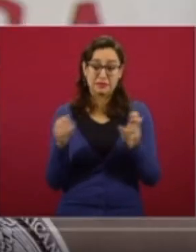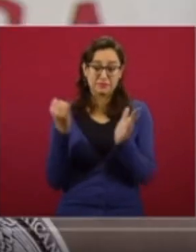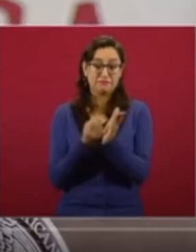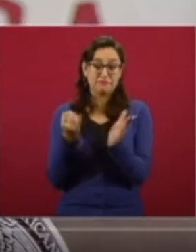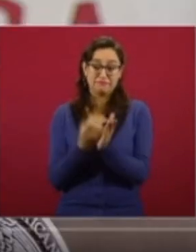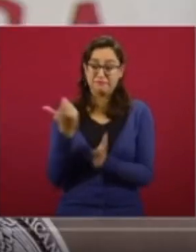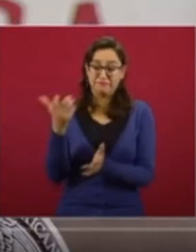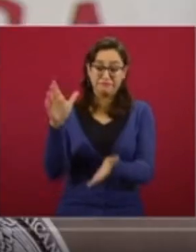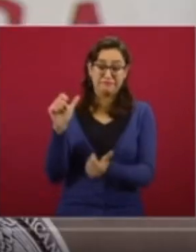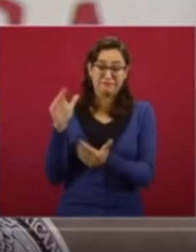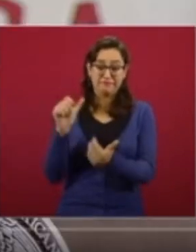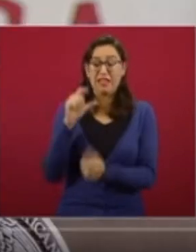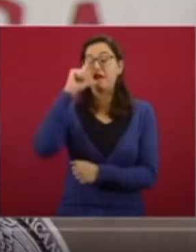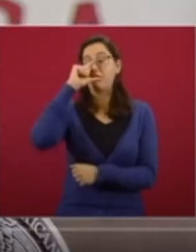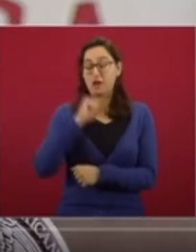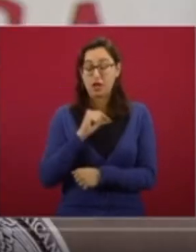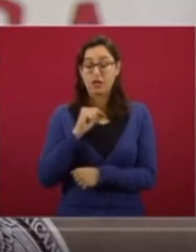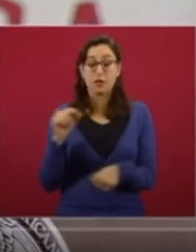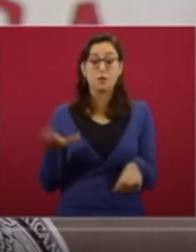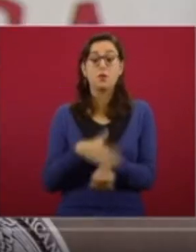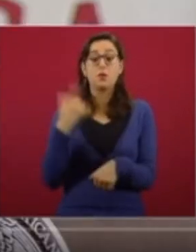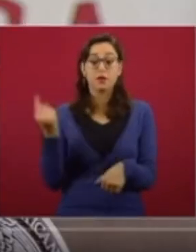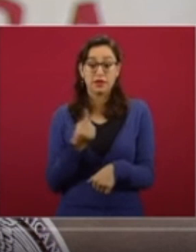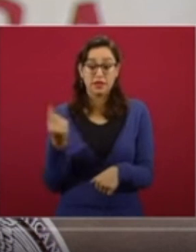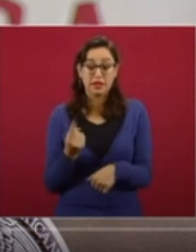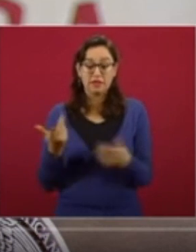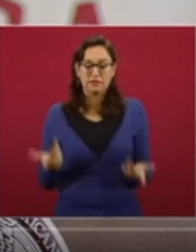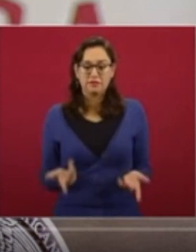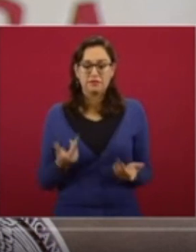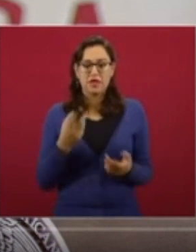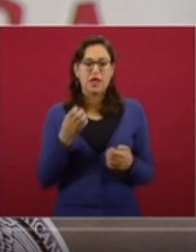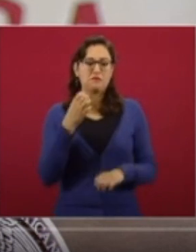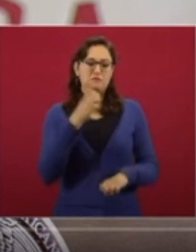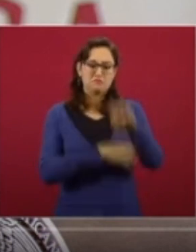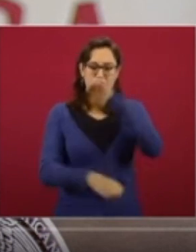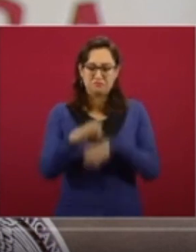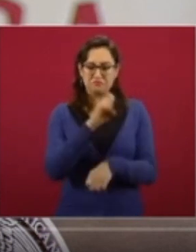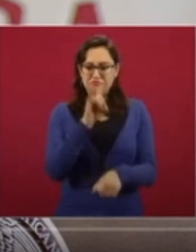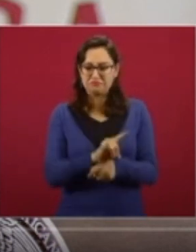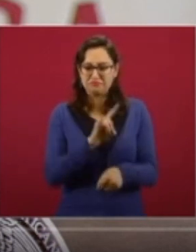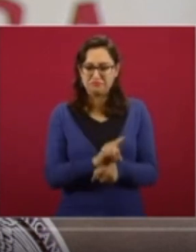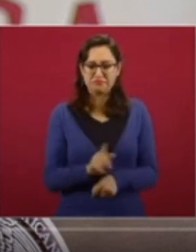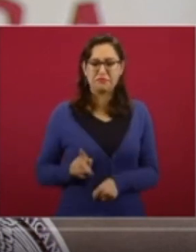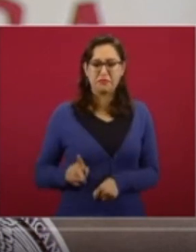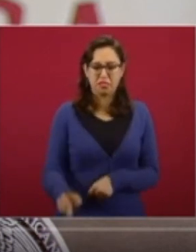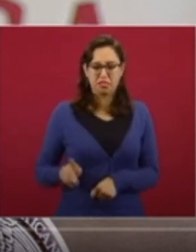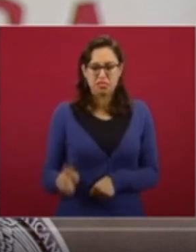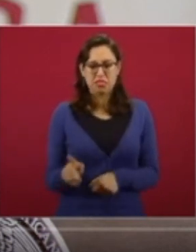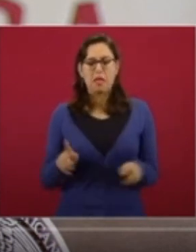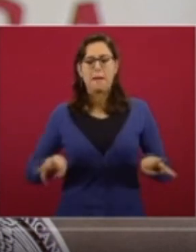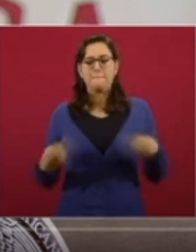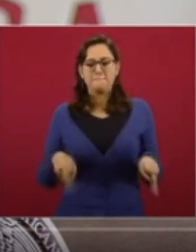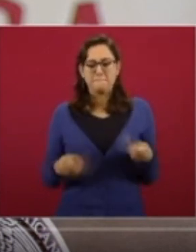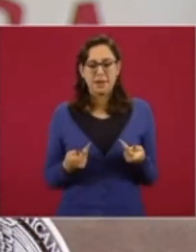subcontratación está mezclado está relacionado con empresas fachadas empresas factureras que